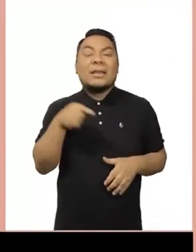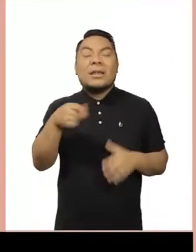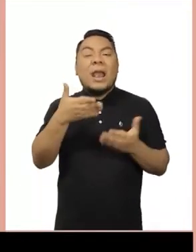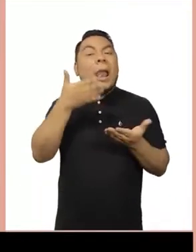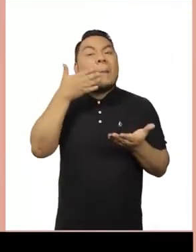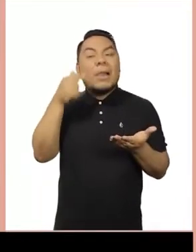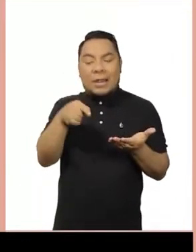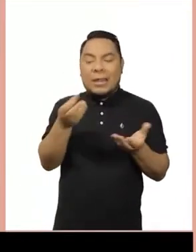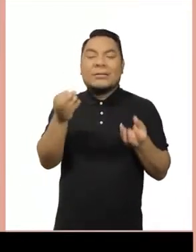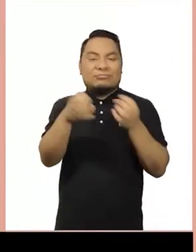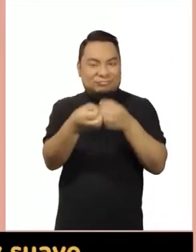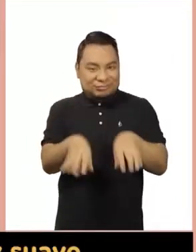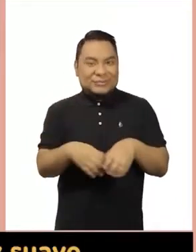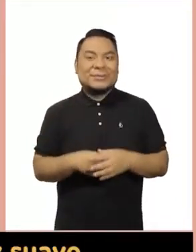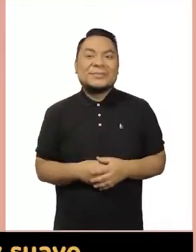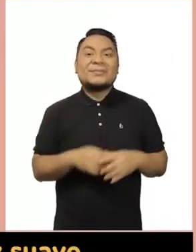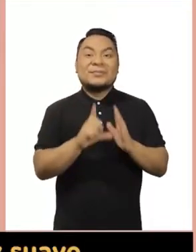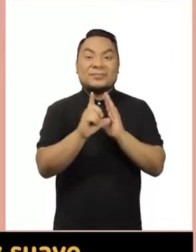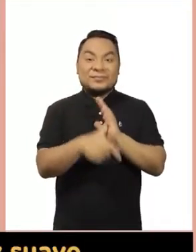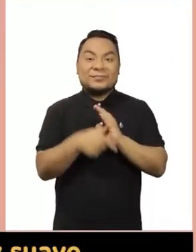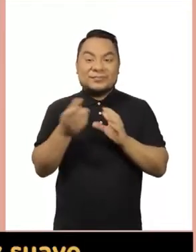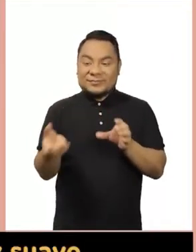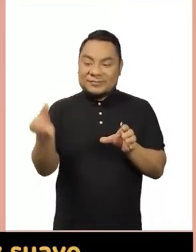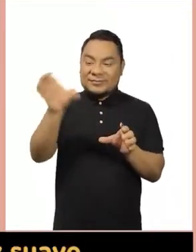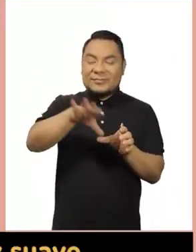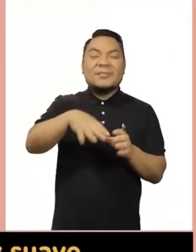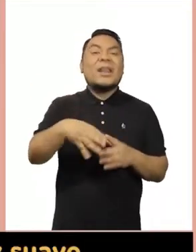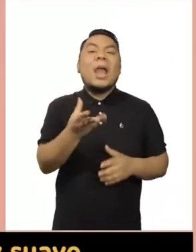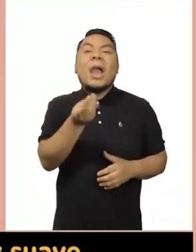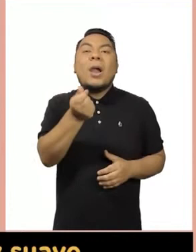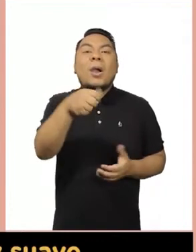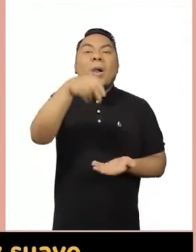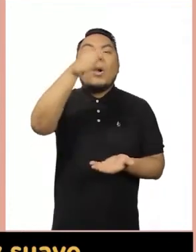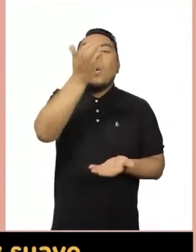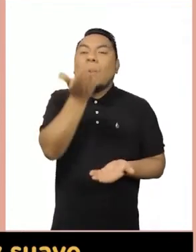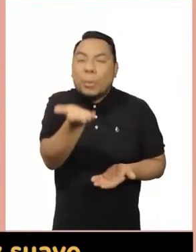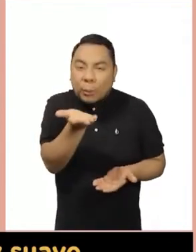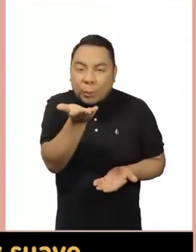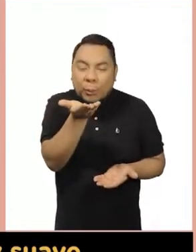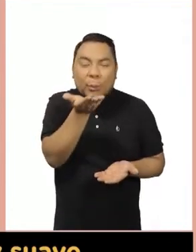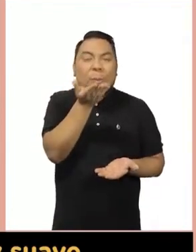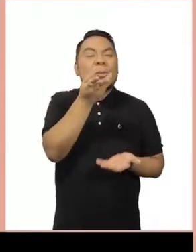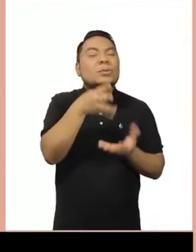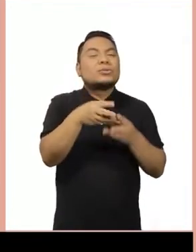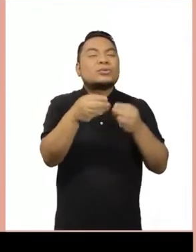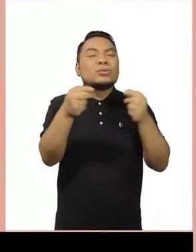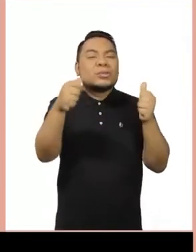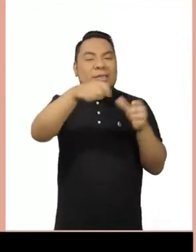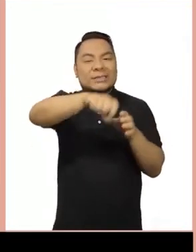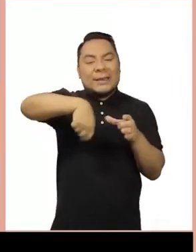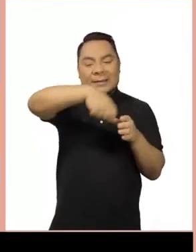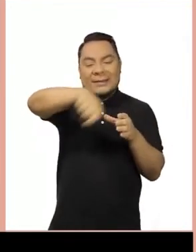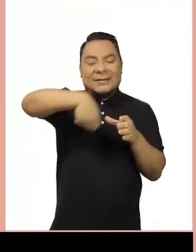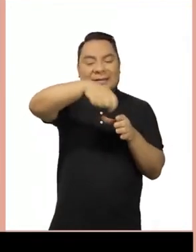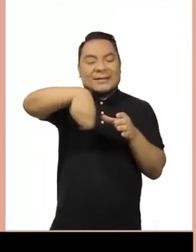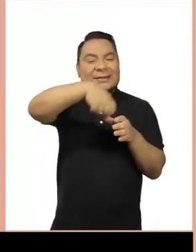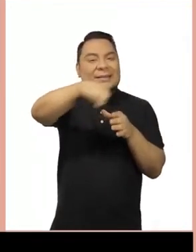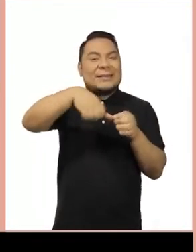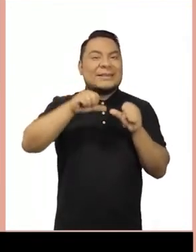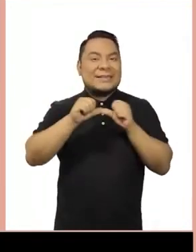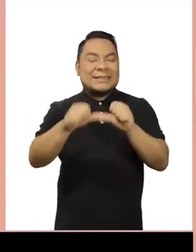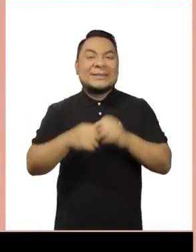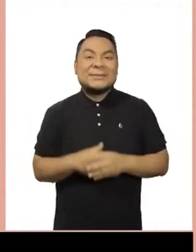y la clara que parece goma. Entonces, añadieron la harina, blanca y suave, y a seguir